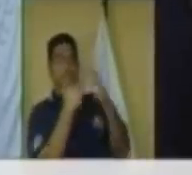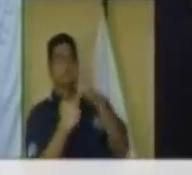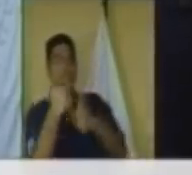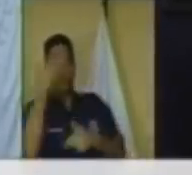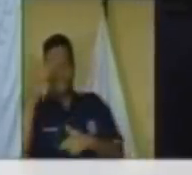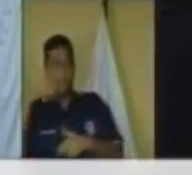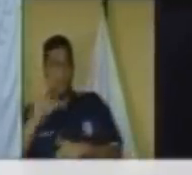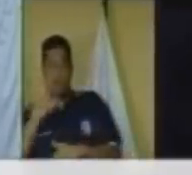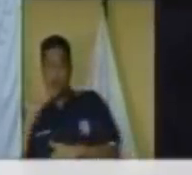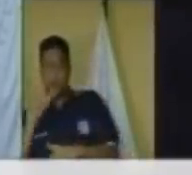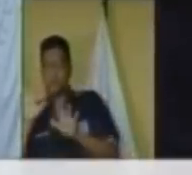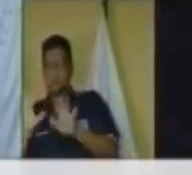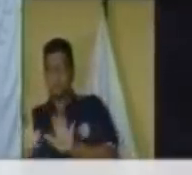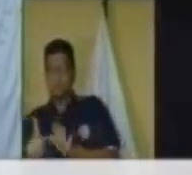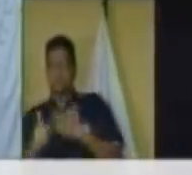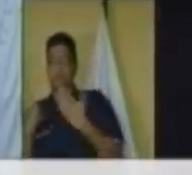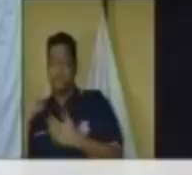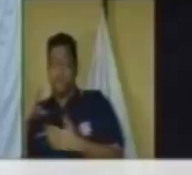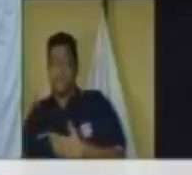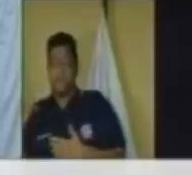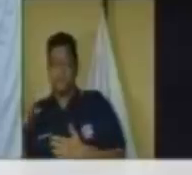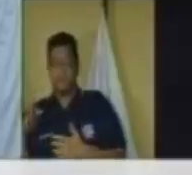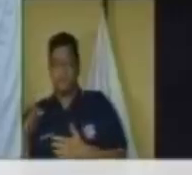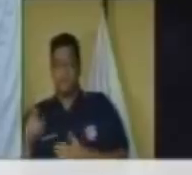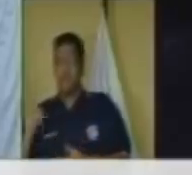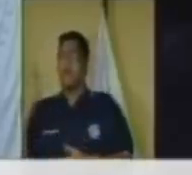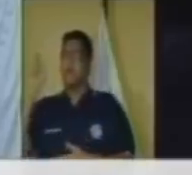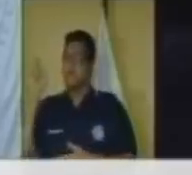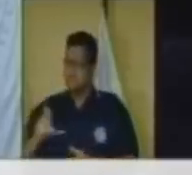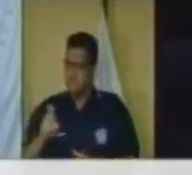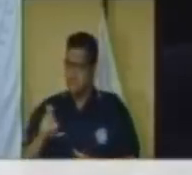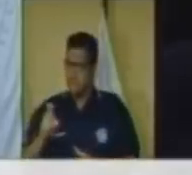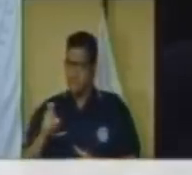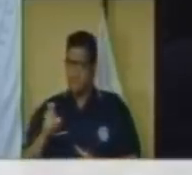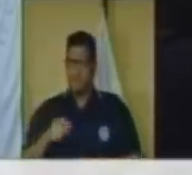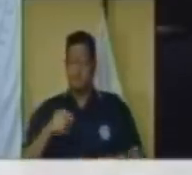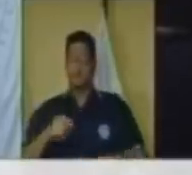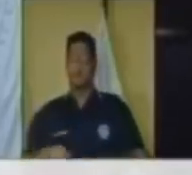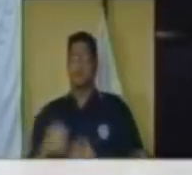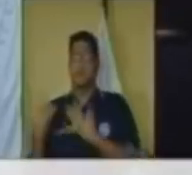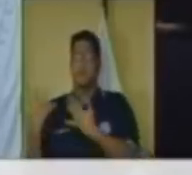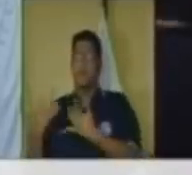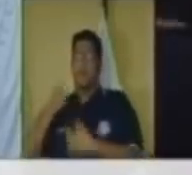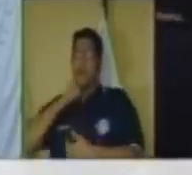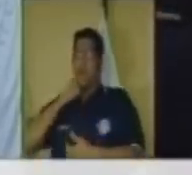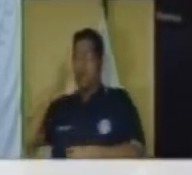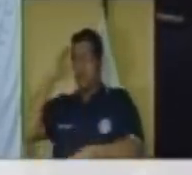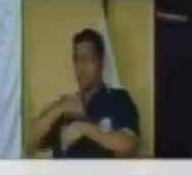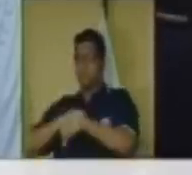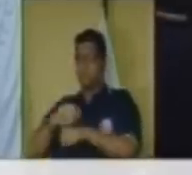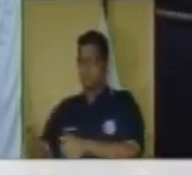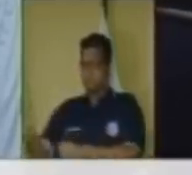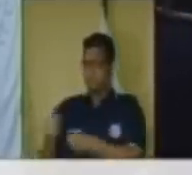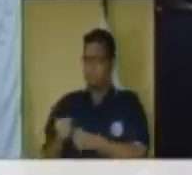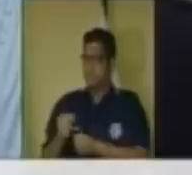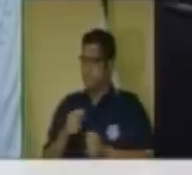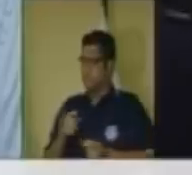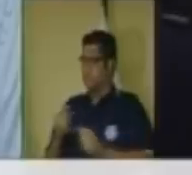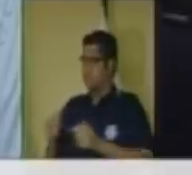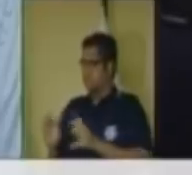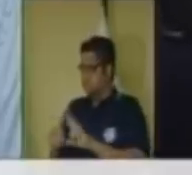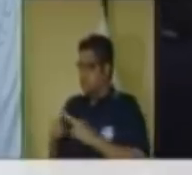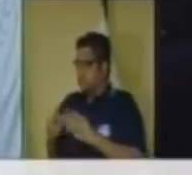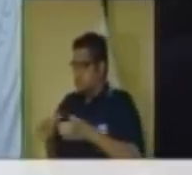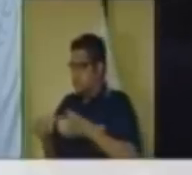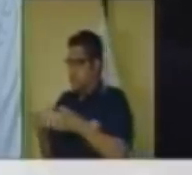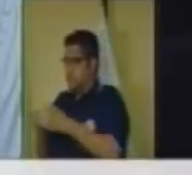marzo deben sujetarse al proceso de cuarentena que se ha establecido por los protocolos sanitarios del Ministerio de